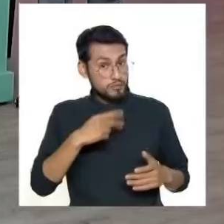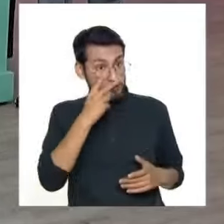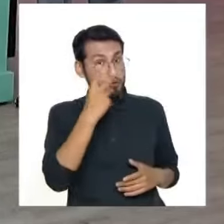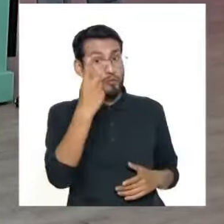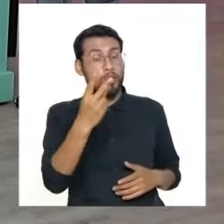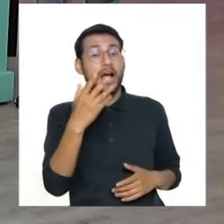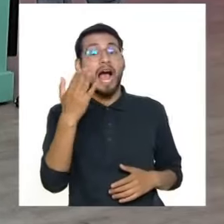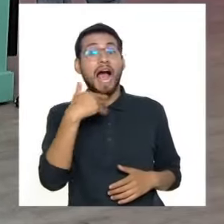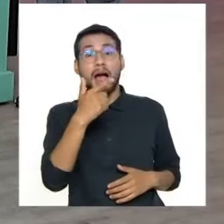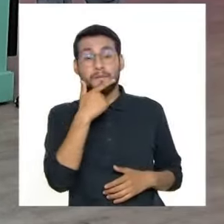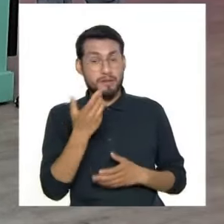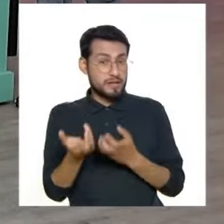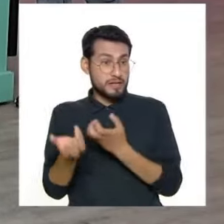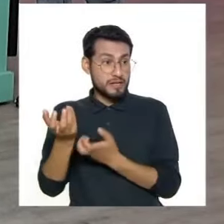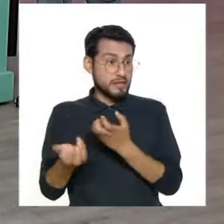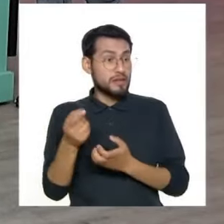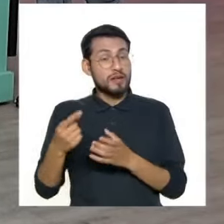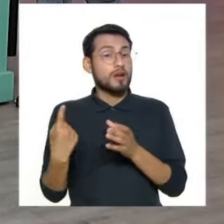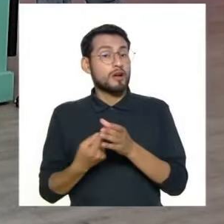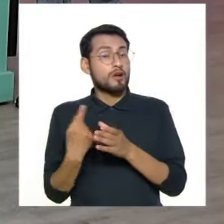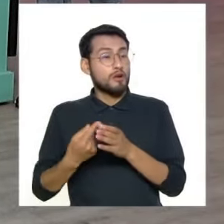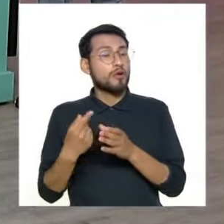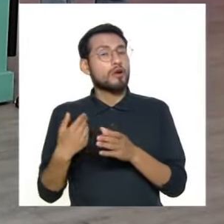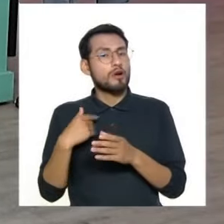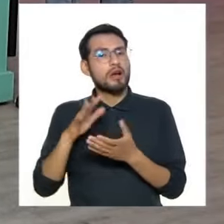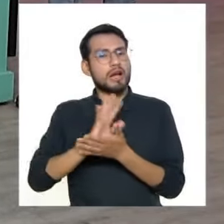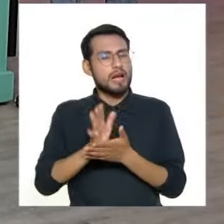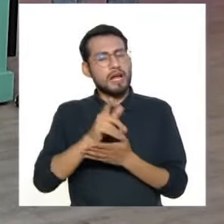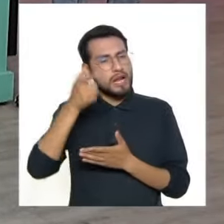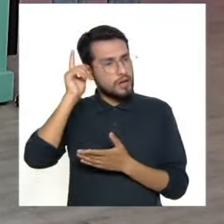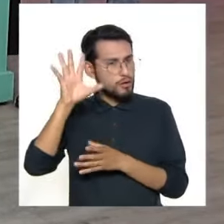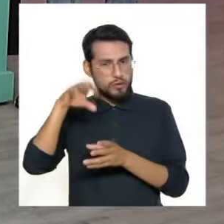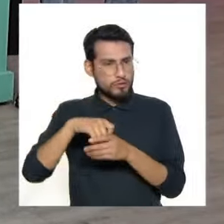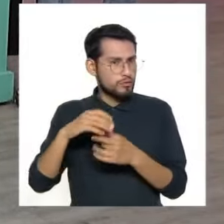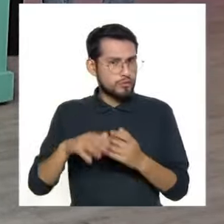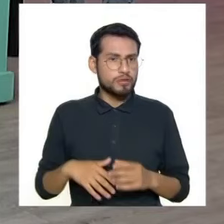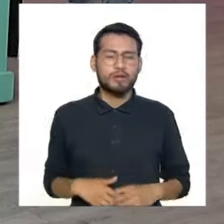dos ají amarillos y esto lo voy a licuar con el queso con la leche